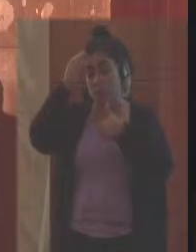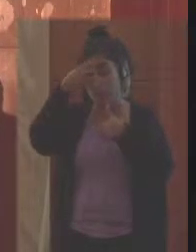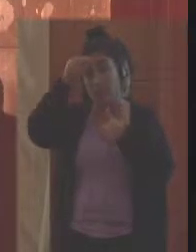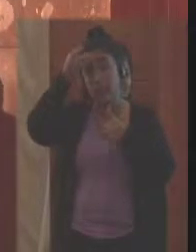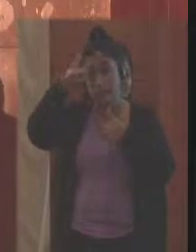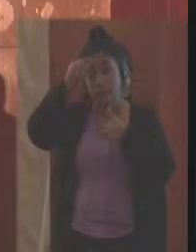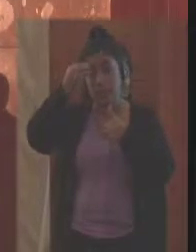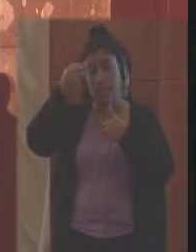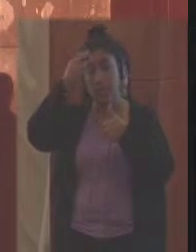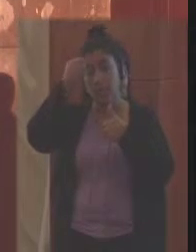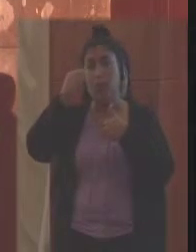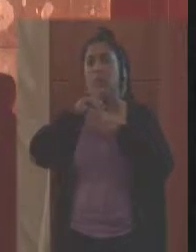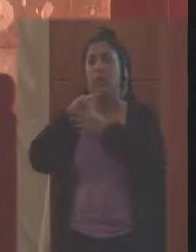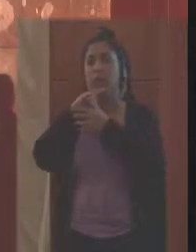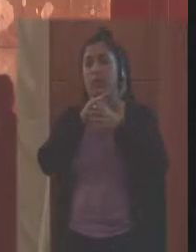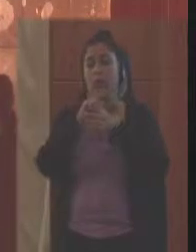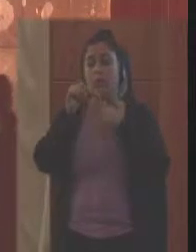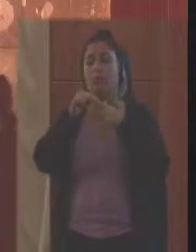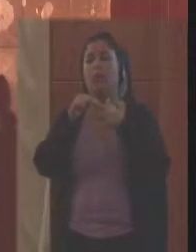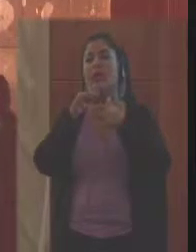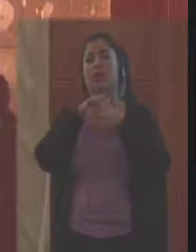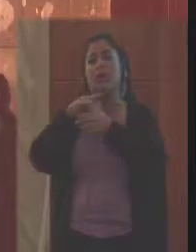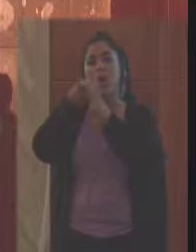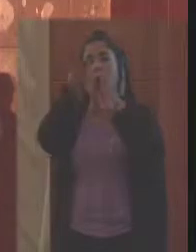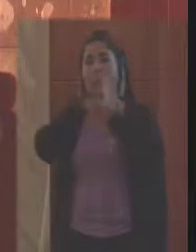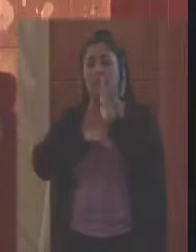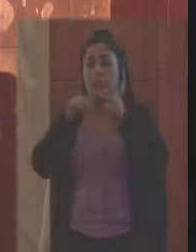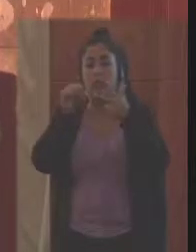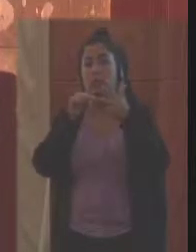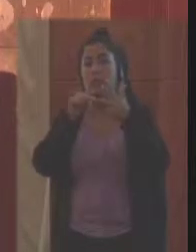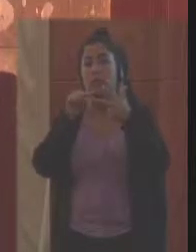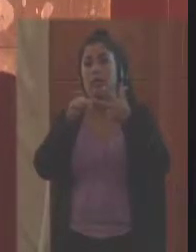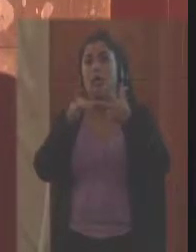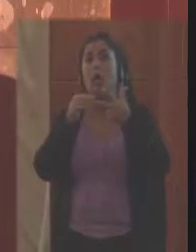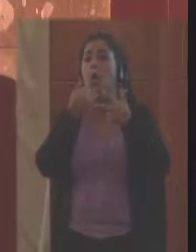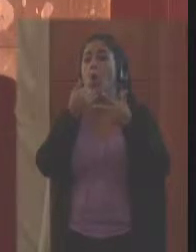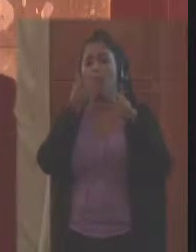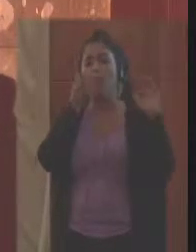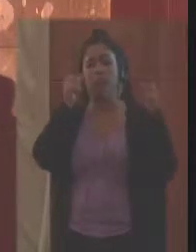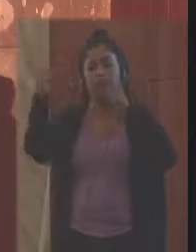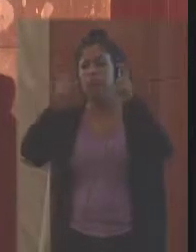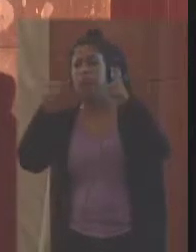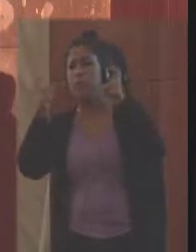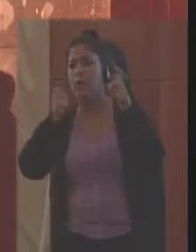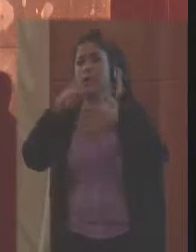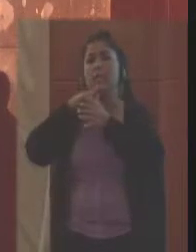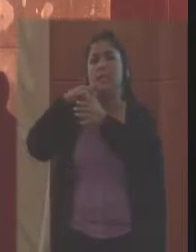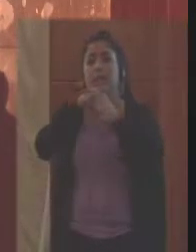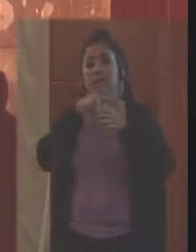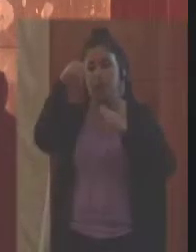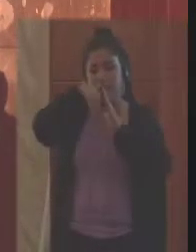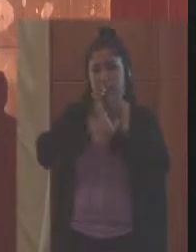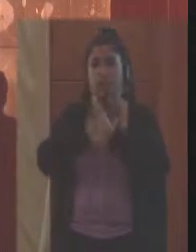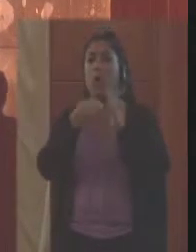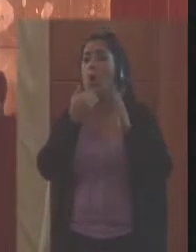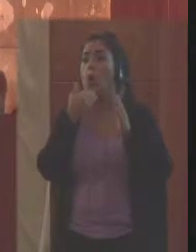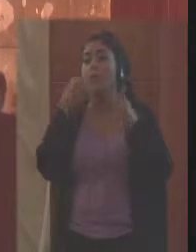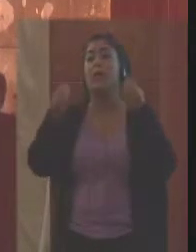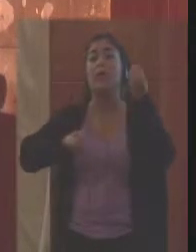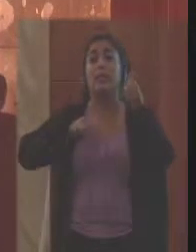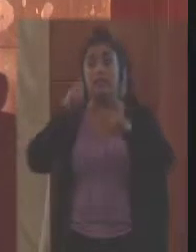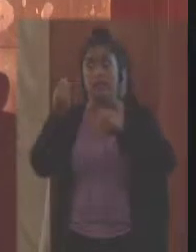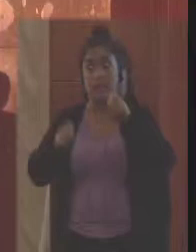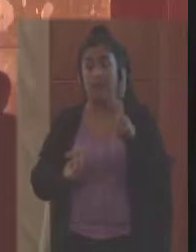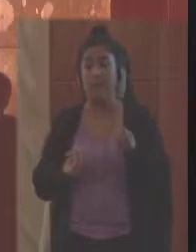riesgo, el proceso de reducción del riesgo y el proceso de manejo de desastres, que es todo lo que estamos evaluando en estos casos, pero que